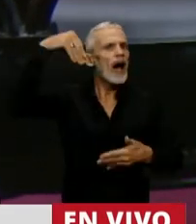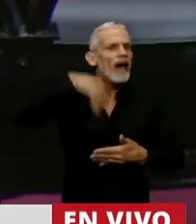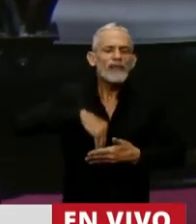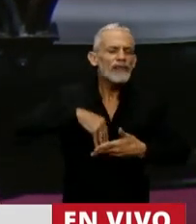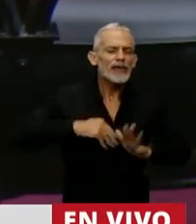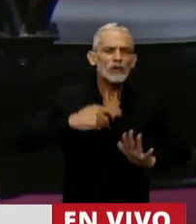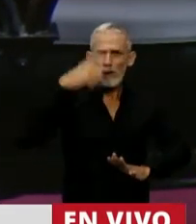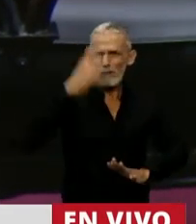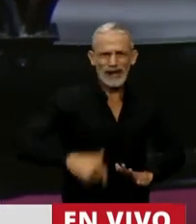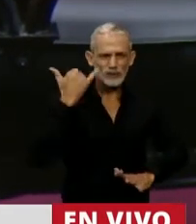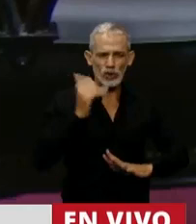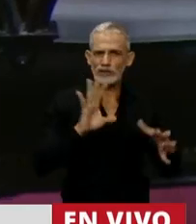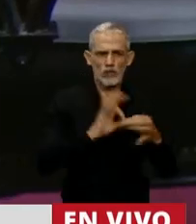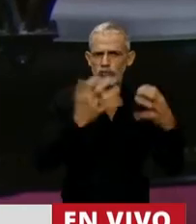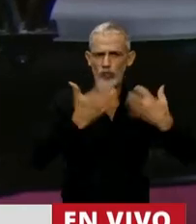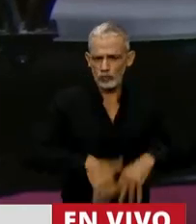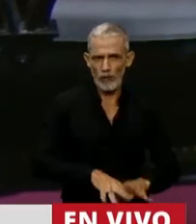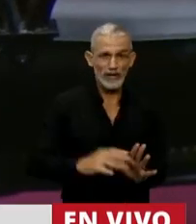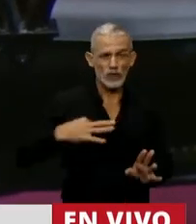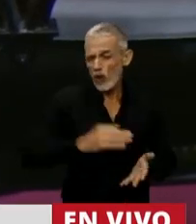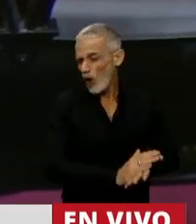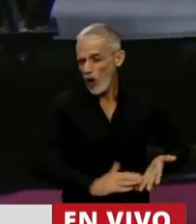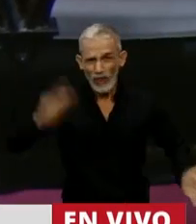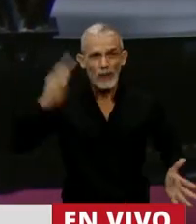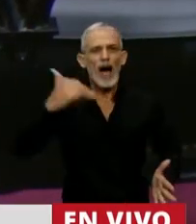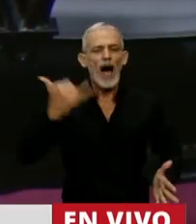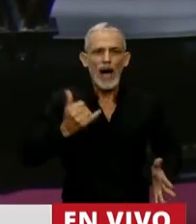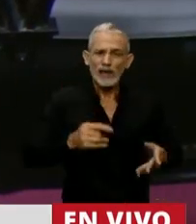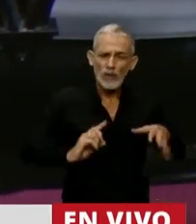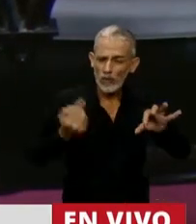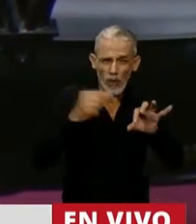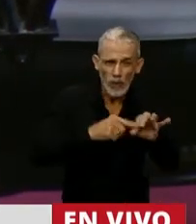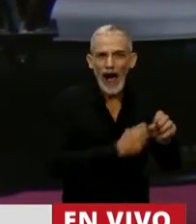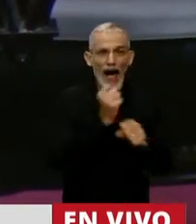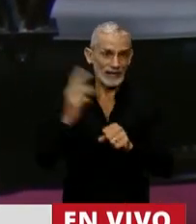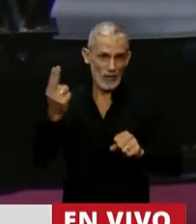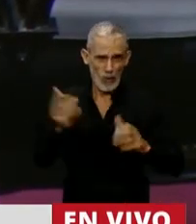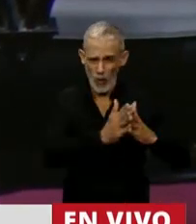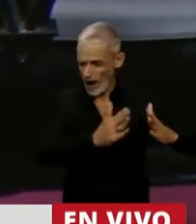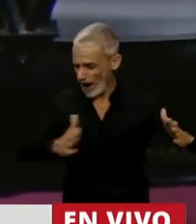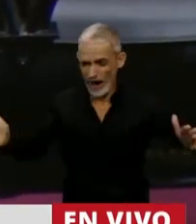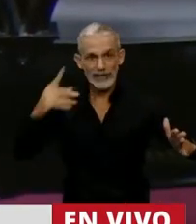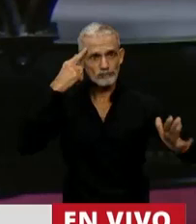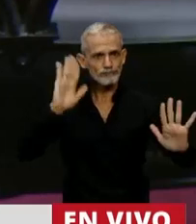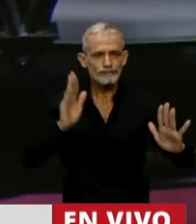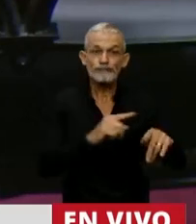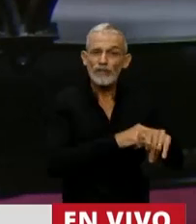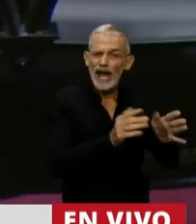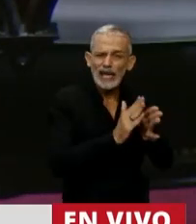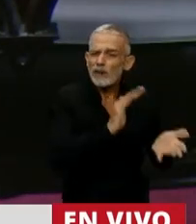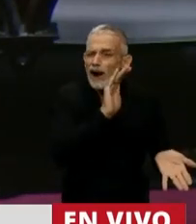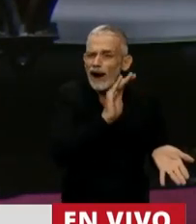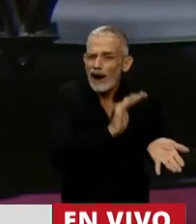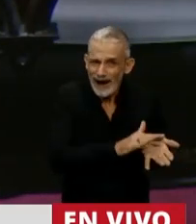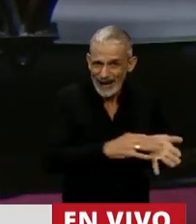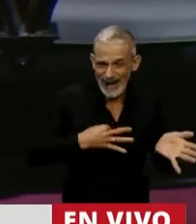ser, por ello se mantiene durante toda la existencia, desde la fecundación hasta su muerte. Desde las etapas muy